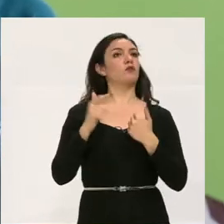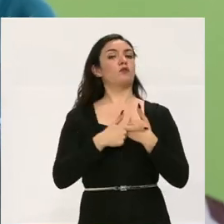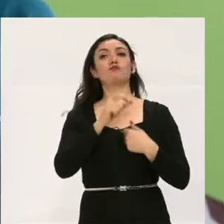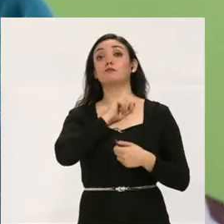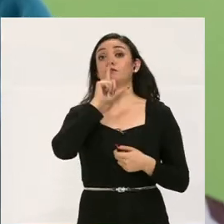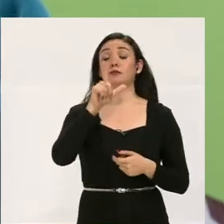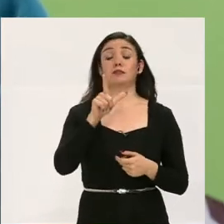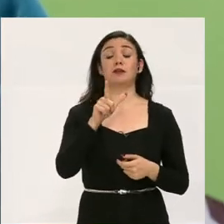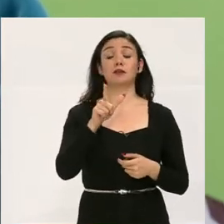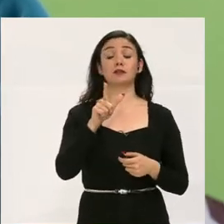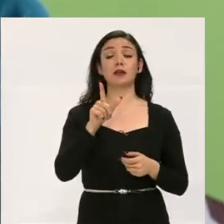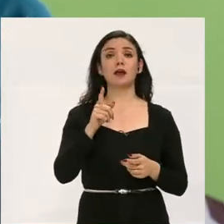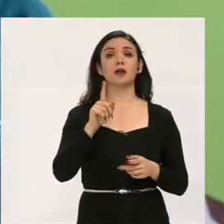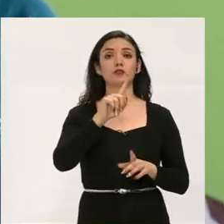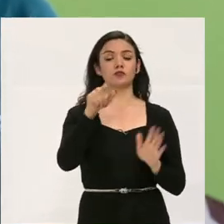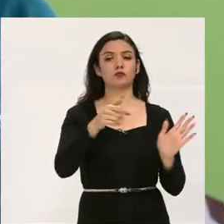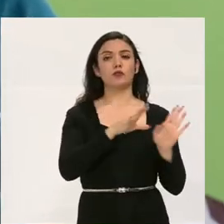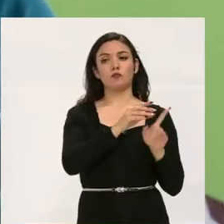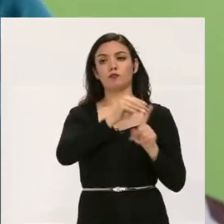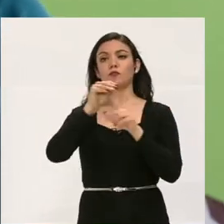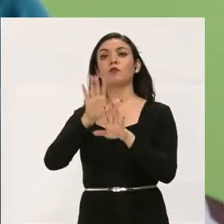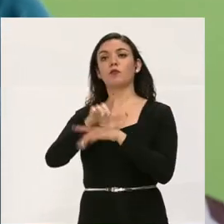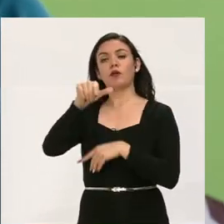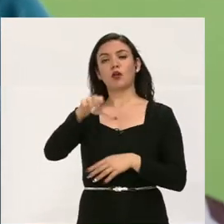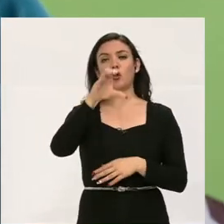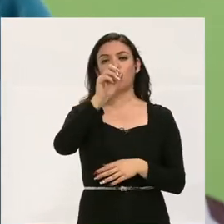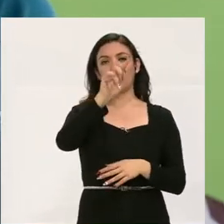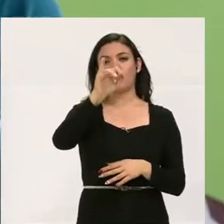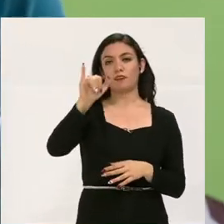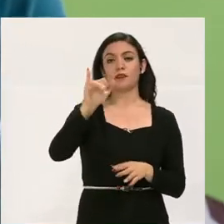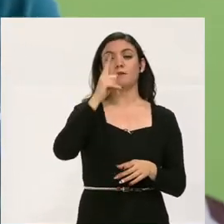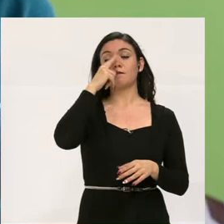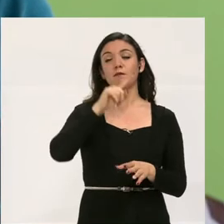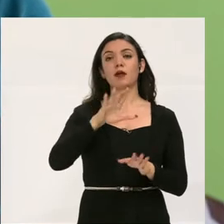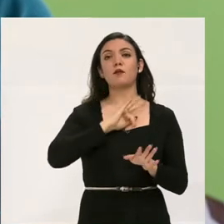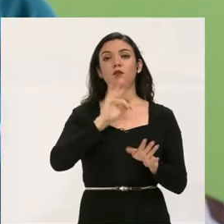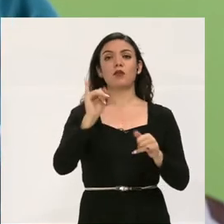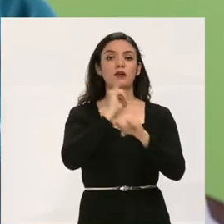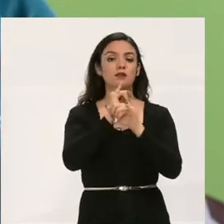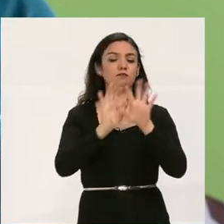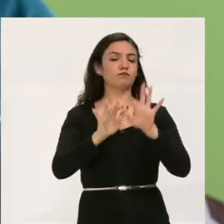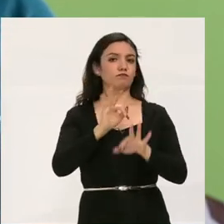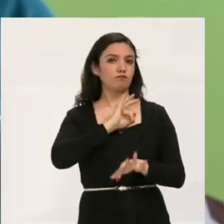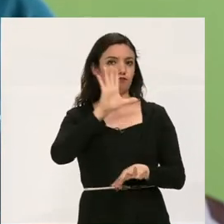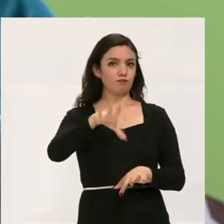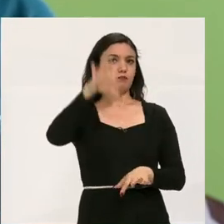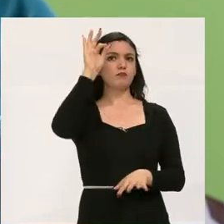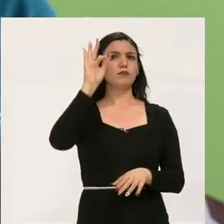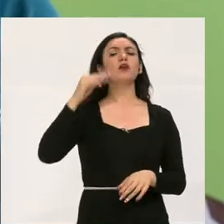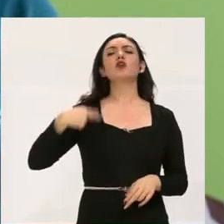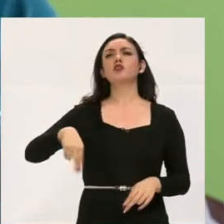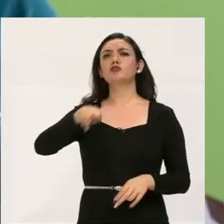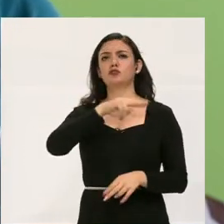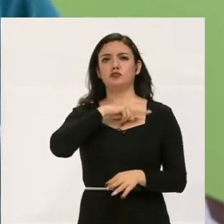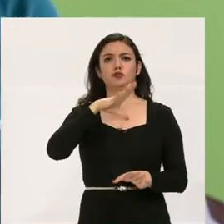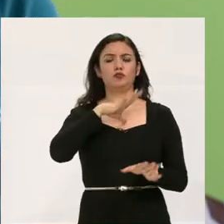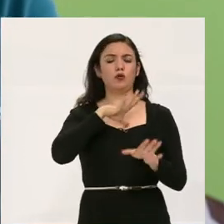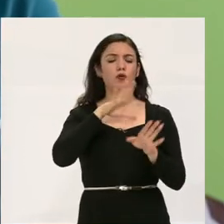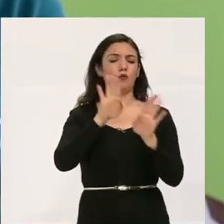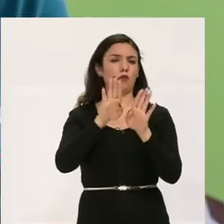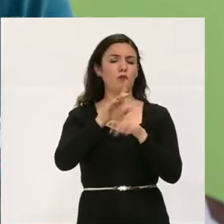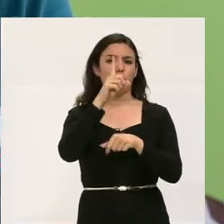con algún especialista son canalizados al centro cotío también por internet nos pueden encontrar hoy en